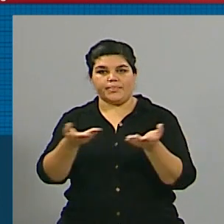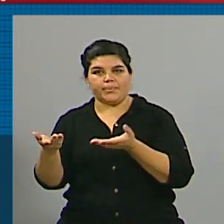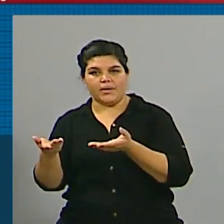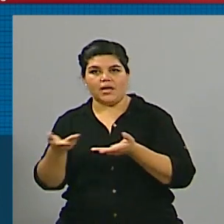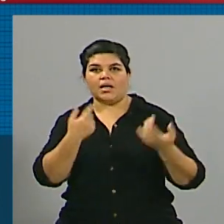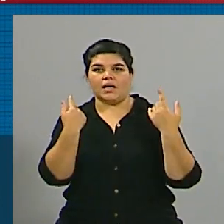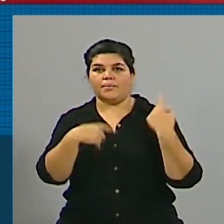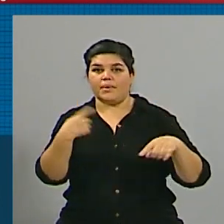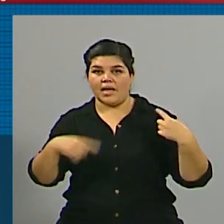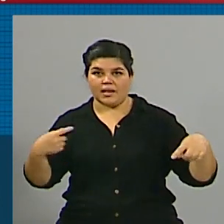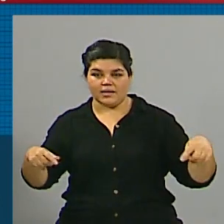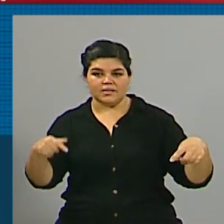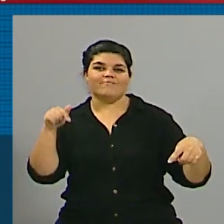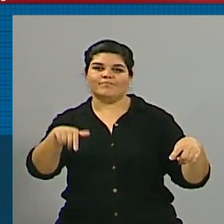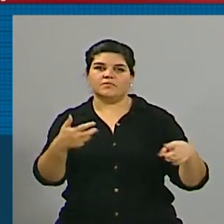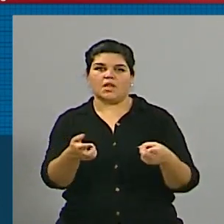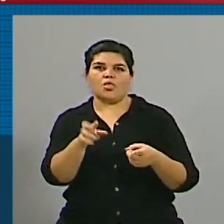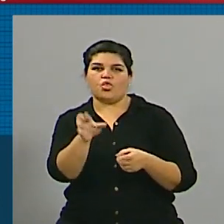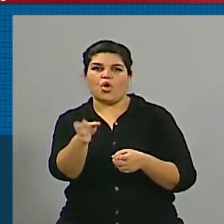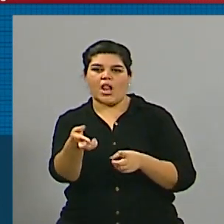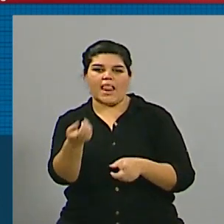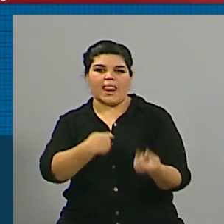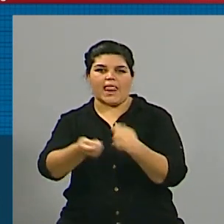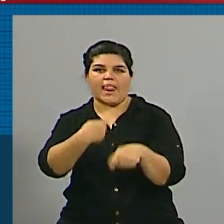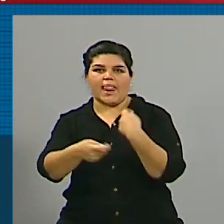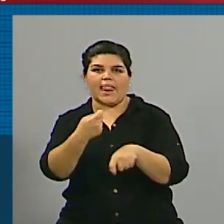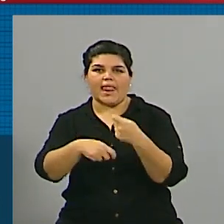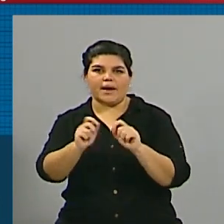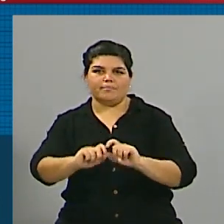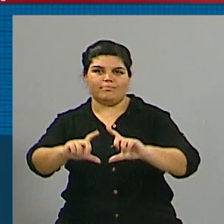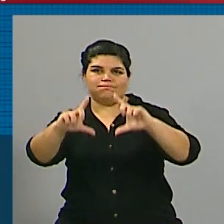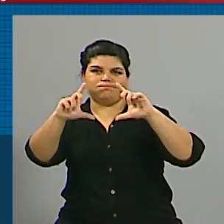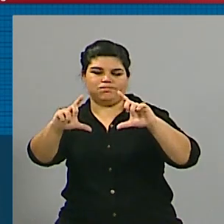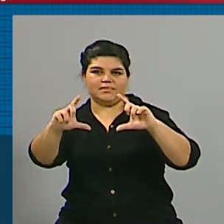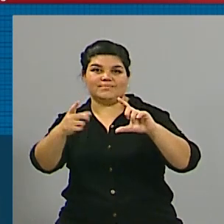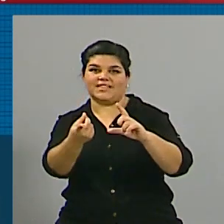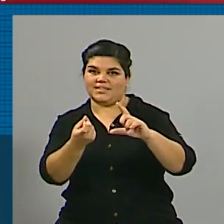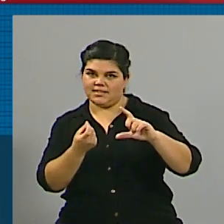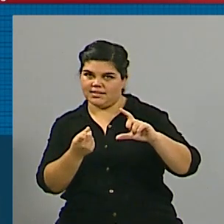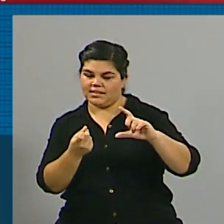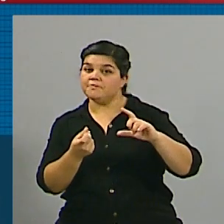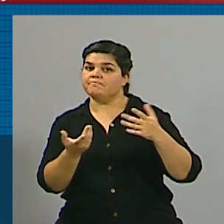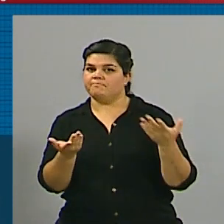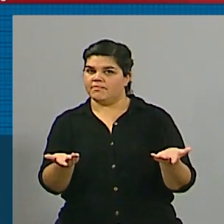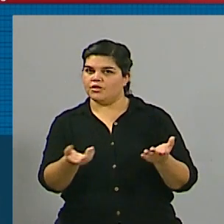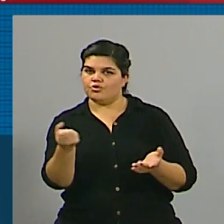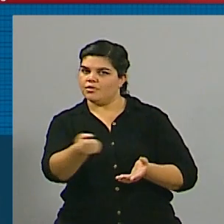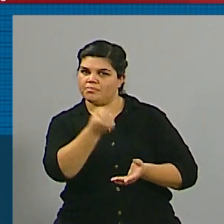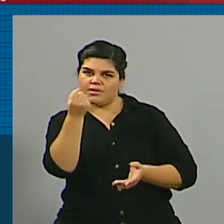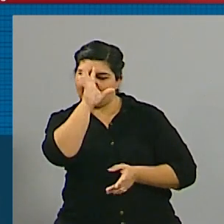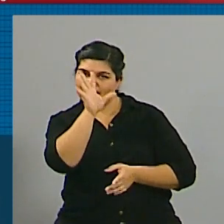se necesiten más dólares para hacerlo, ¿no? Entonces ahí podemos decir que hay un trade-off, ¿no?, entre un tipo de